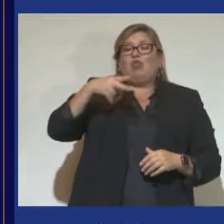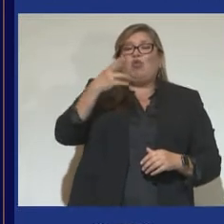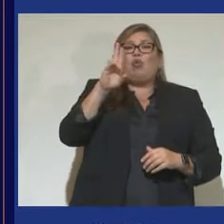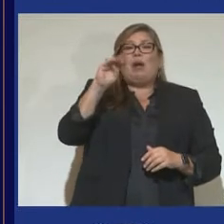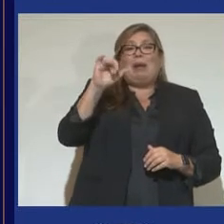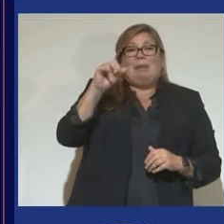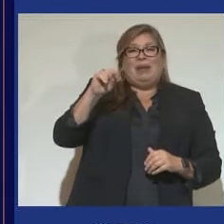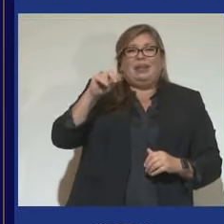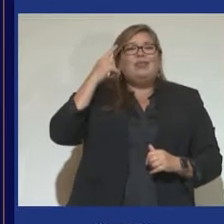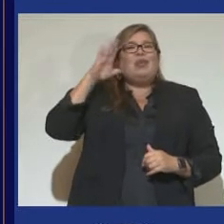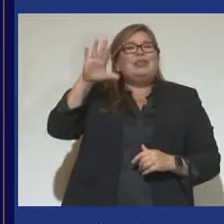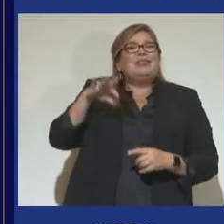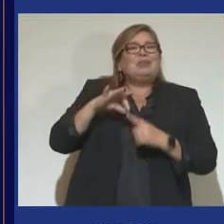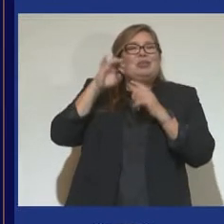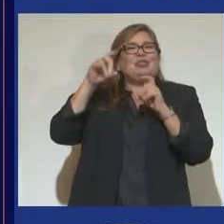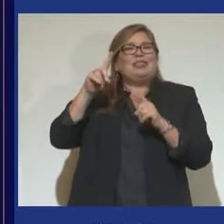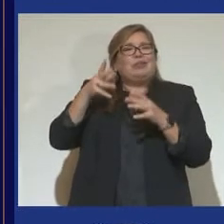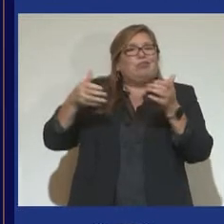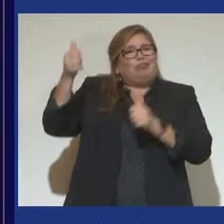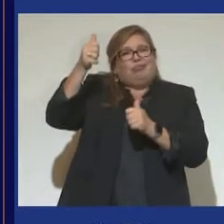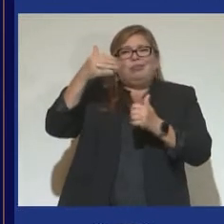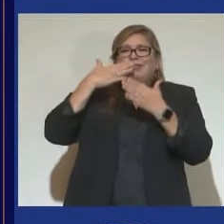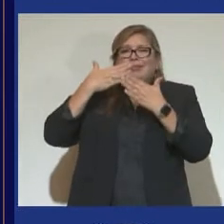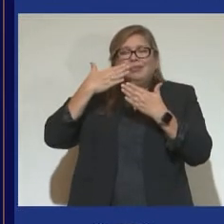supuesto el superintendente de educación